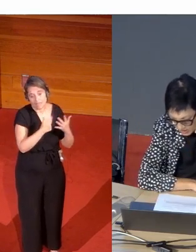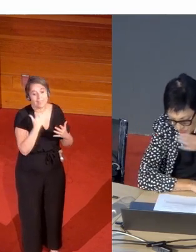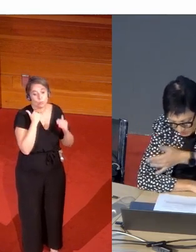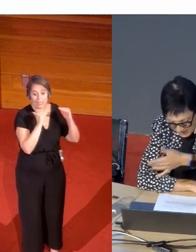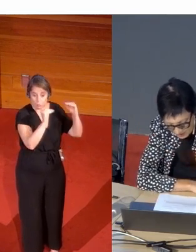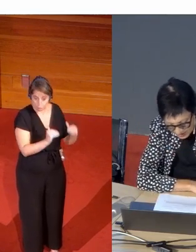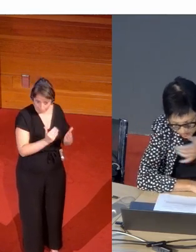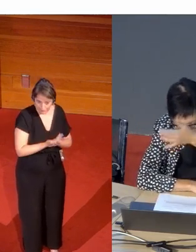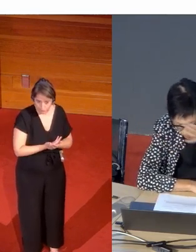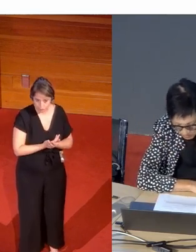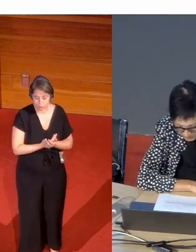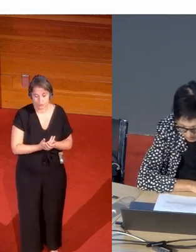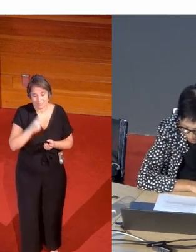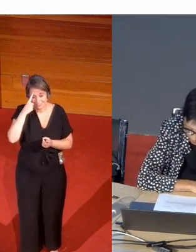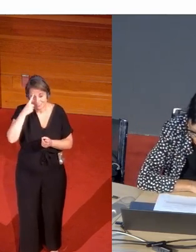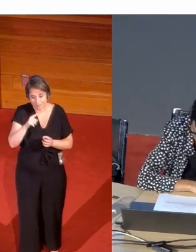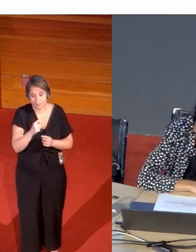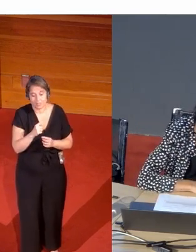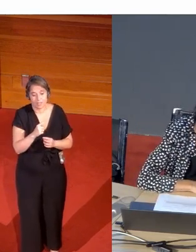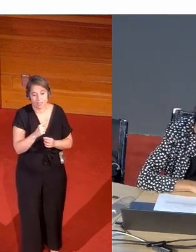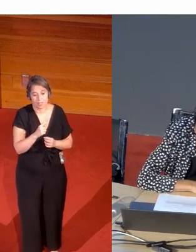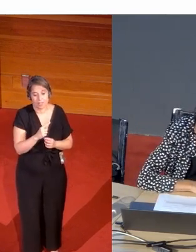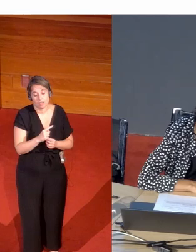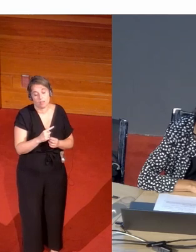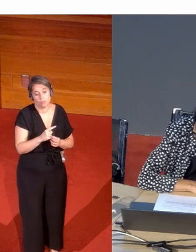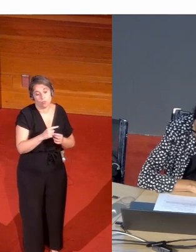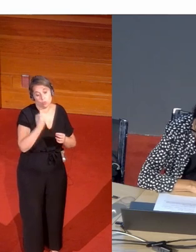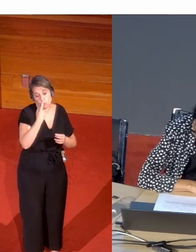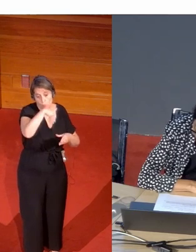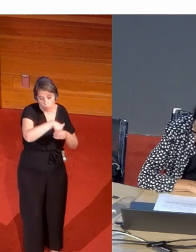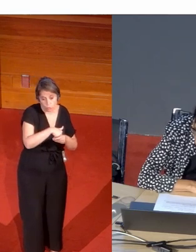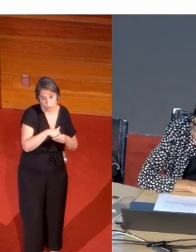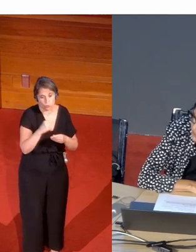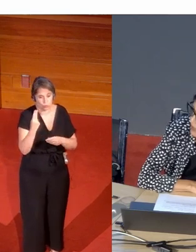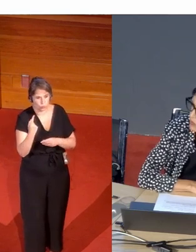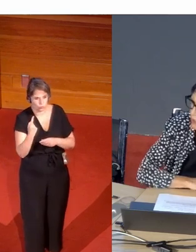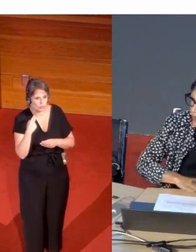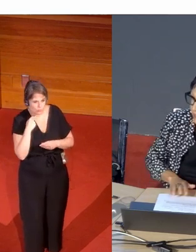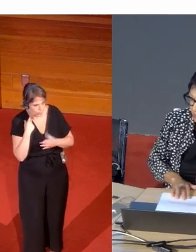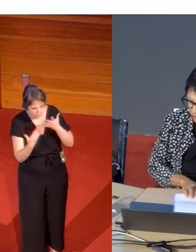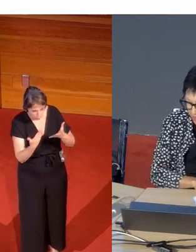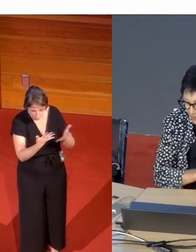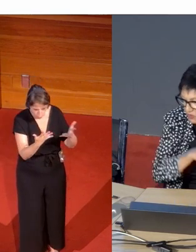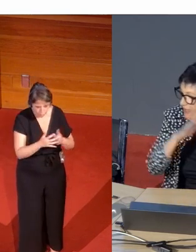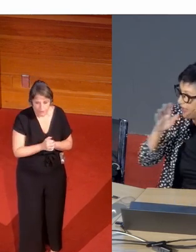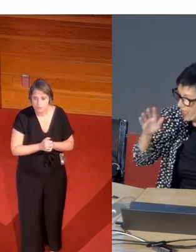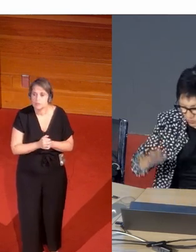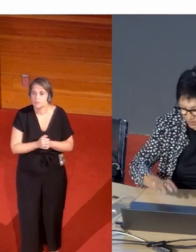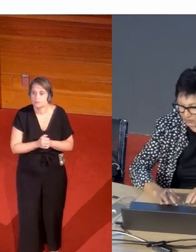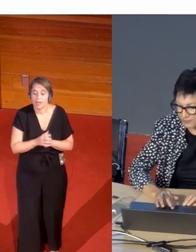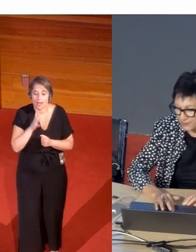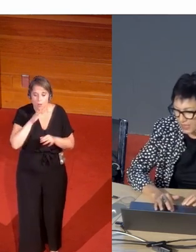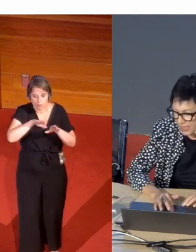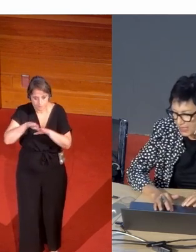diputados porque es ya sabéis un diputado por circunscripción sin segunda vuelta entonces vamos